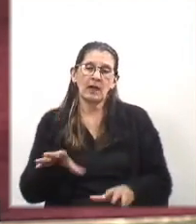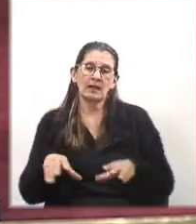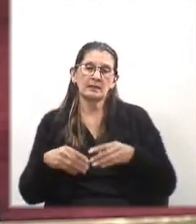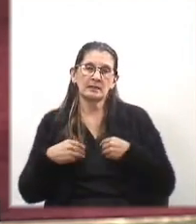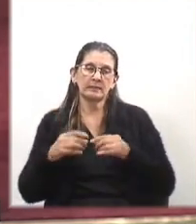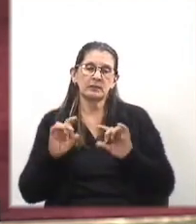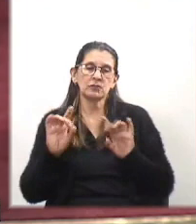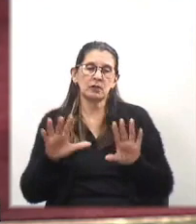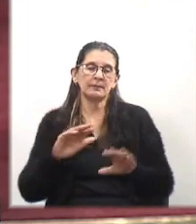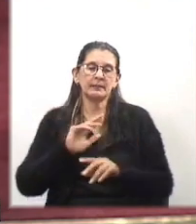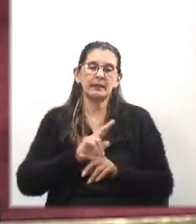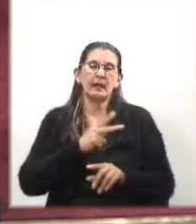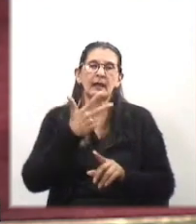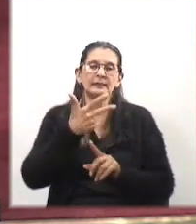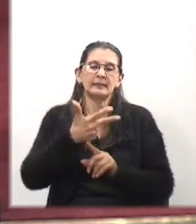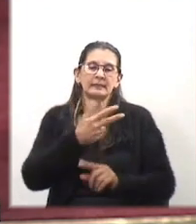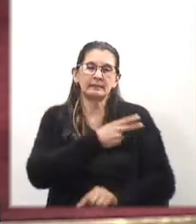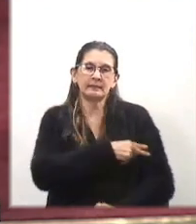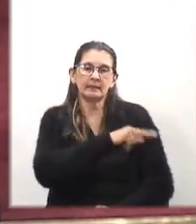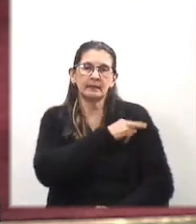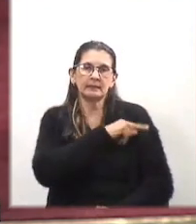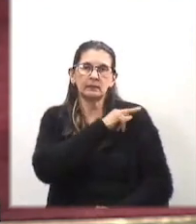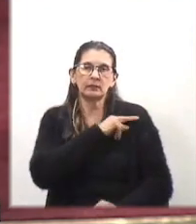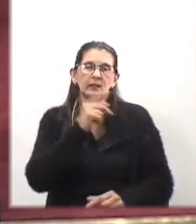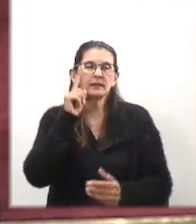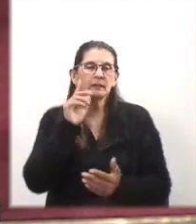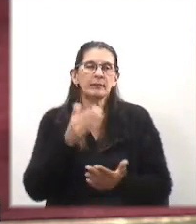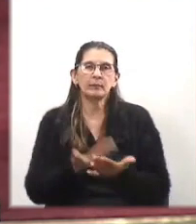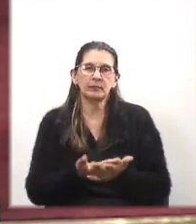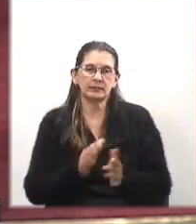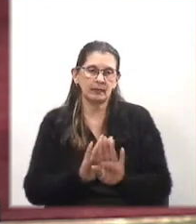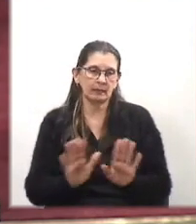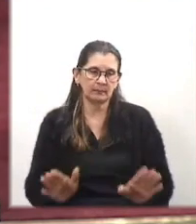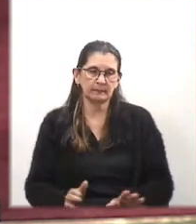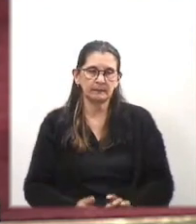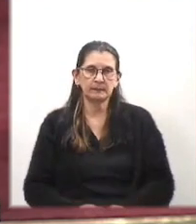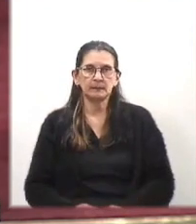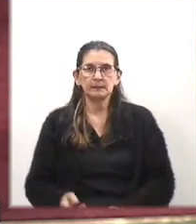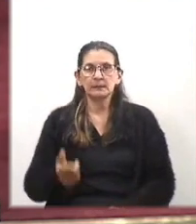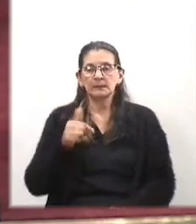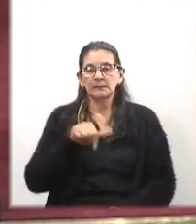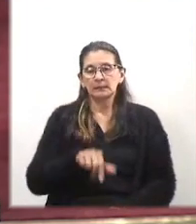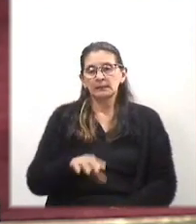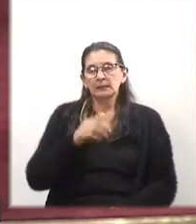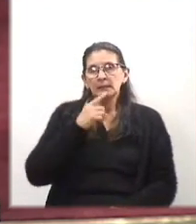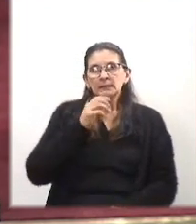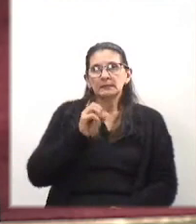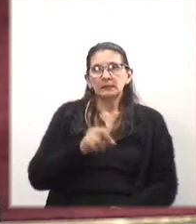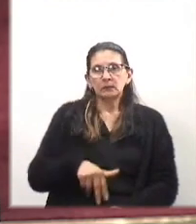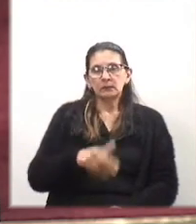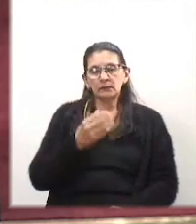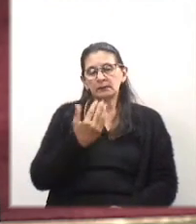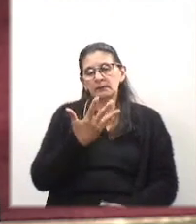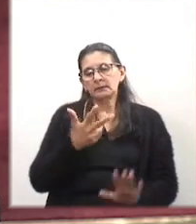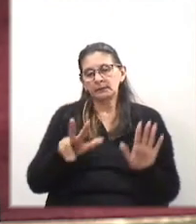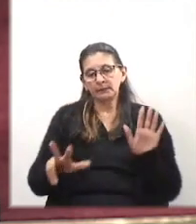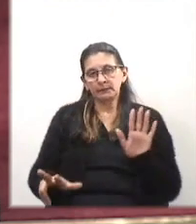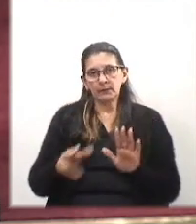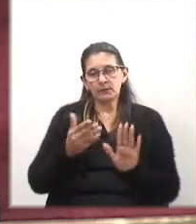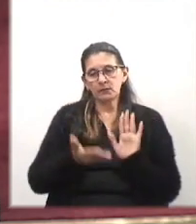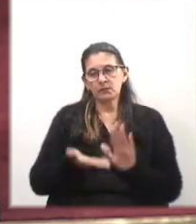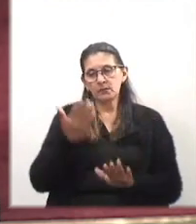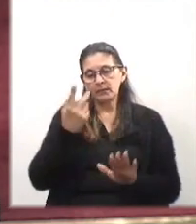aceptar hasta la tercera categoría de la propuesta de Cabildo. Según el artículo 58, la tasa de aportación sube